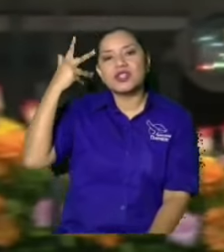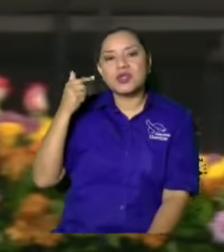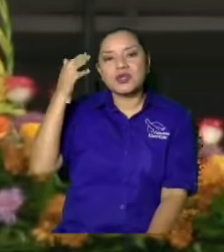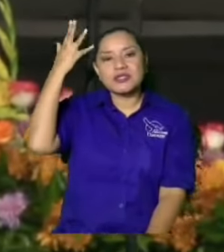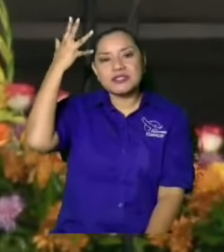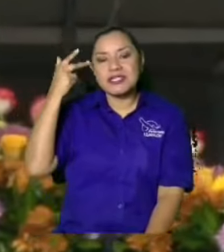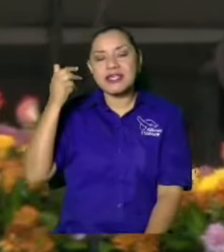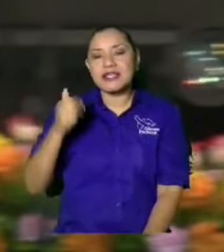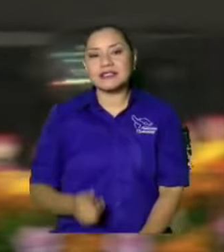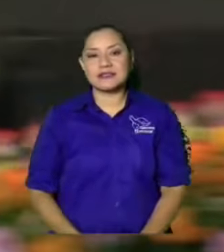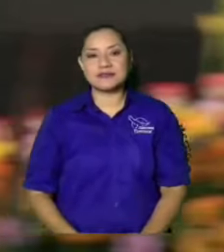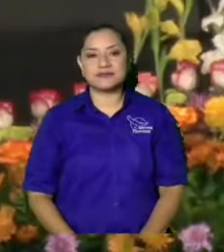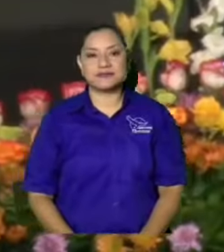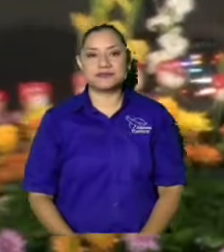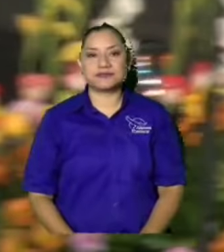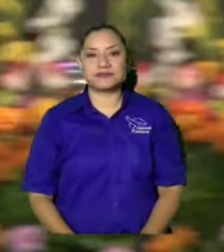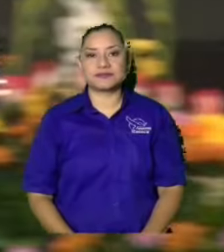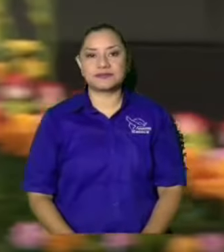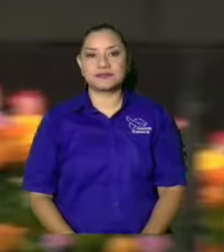días?